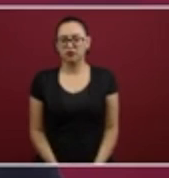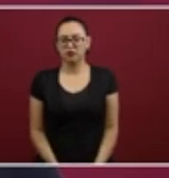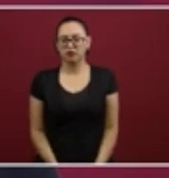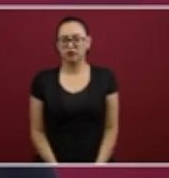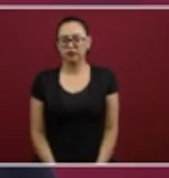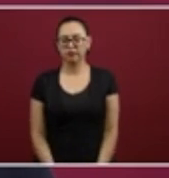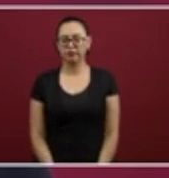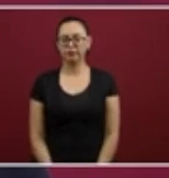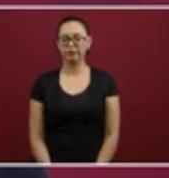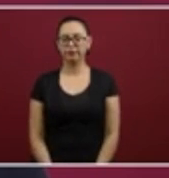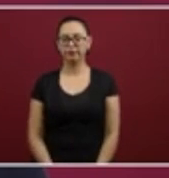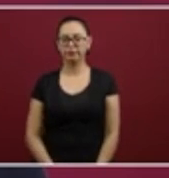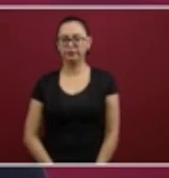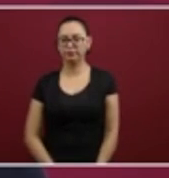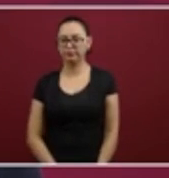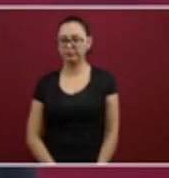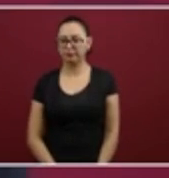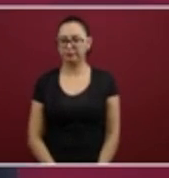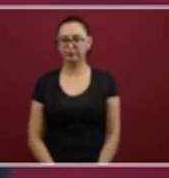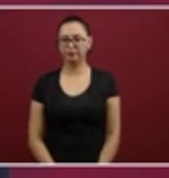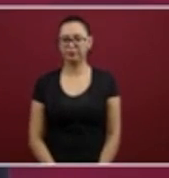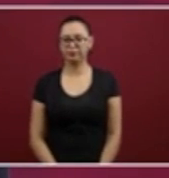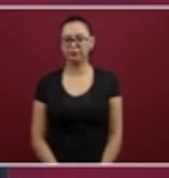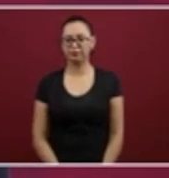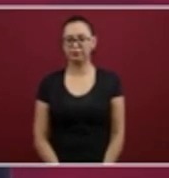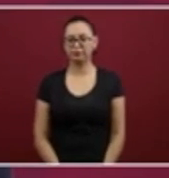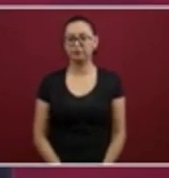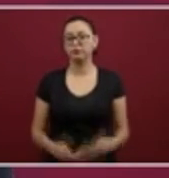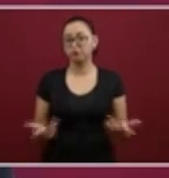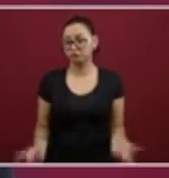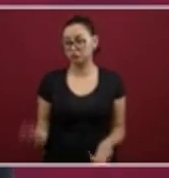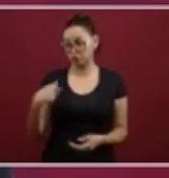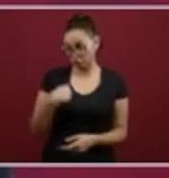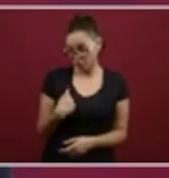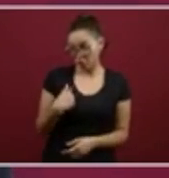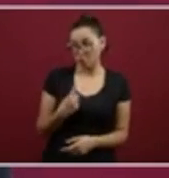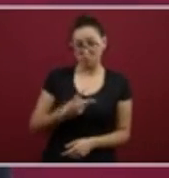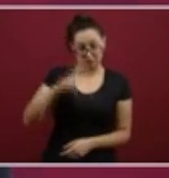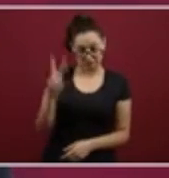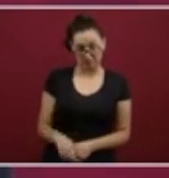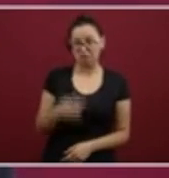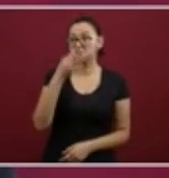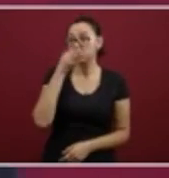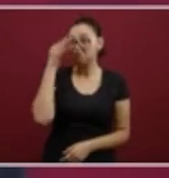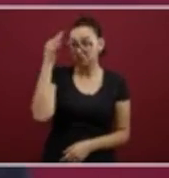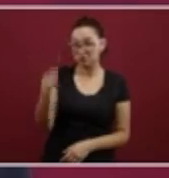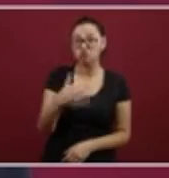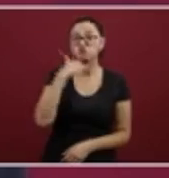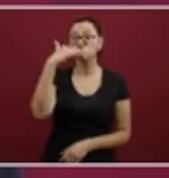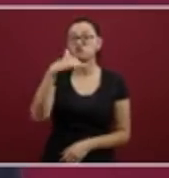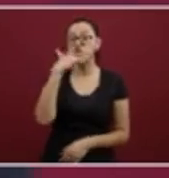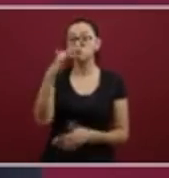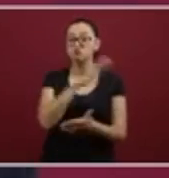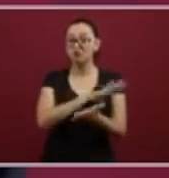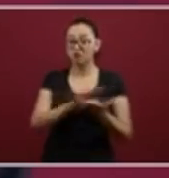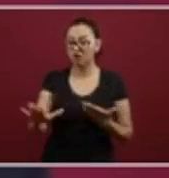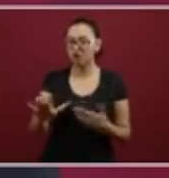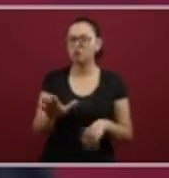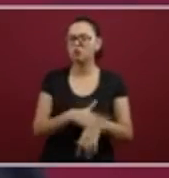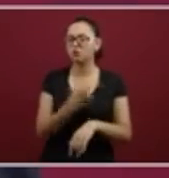les digo que se está acabando con la corrupción? Porque lo estoy